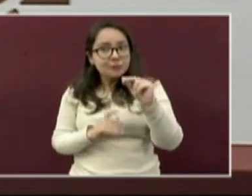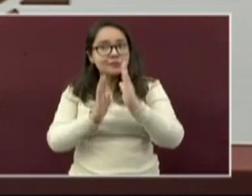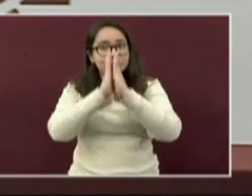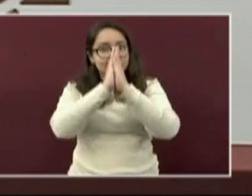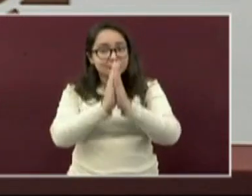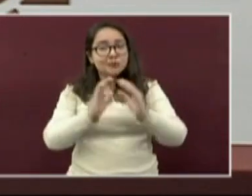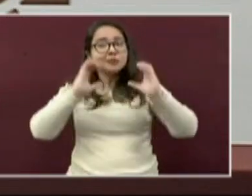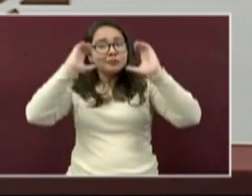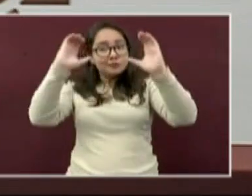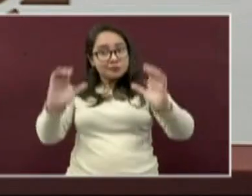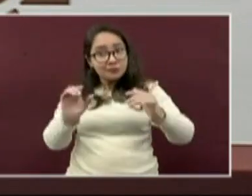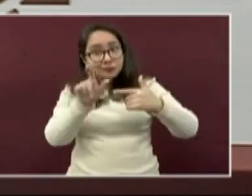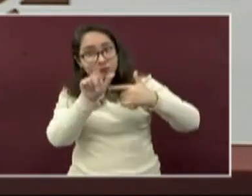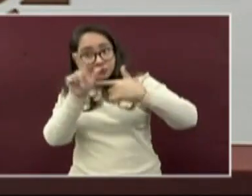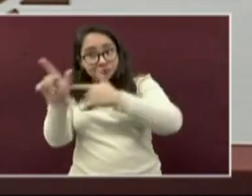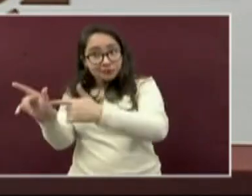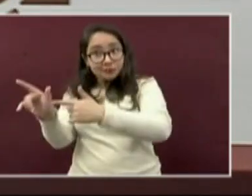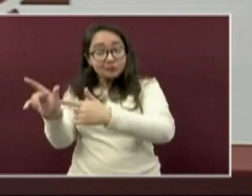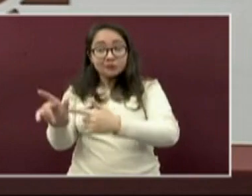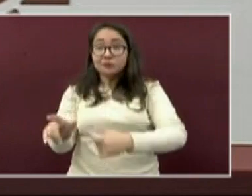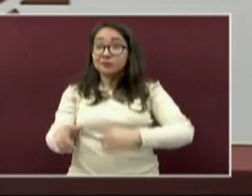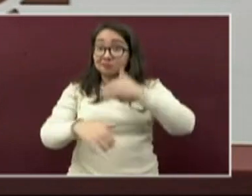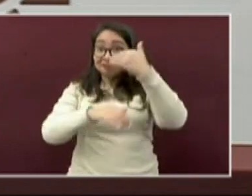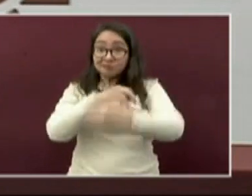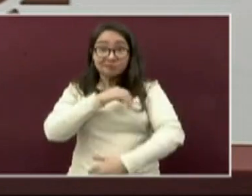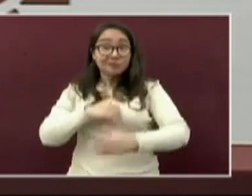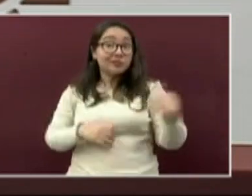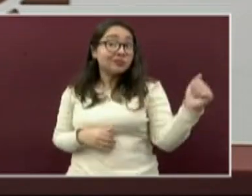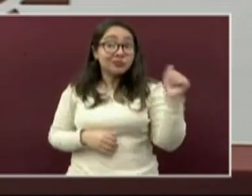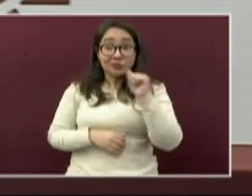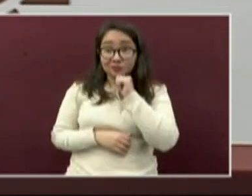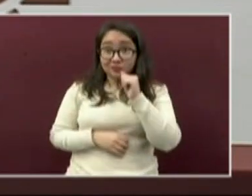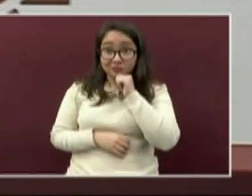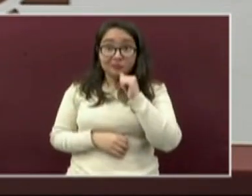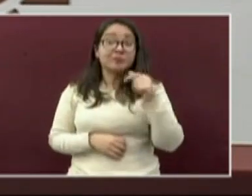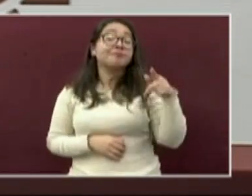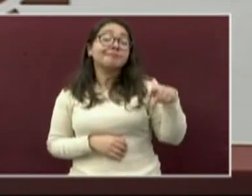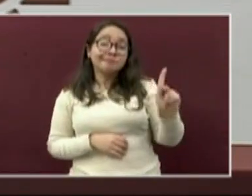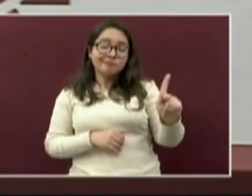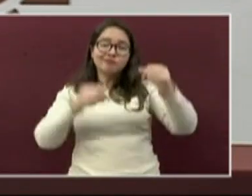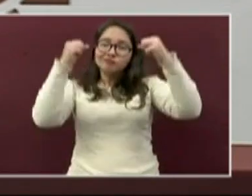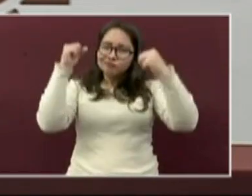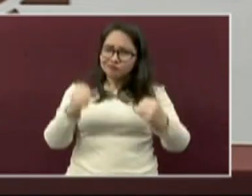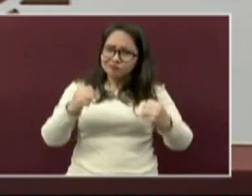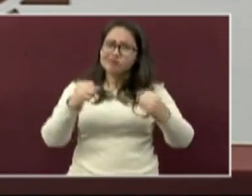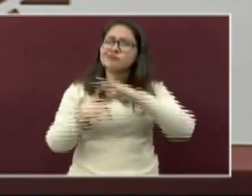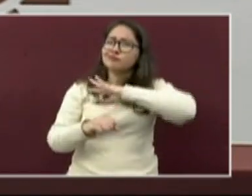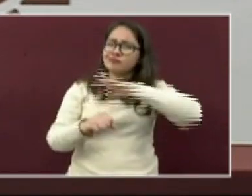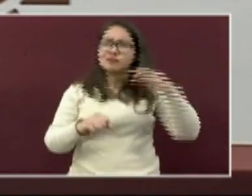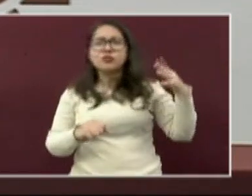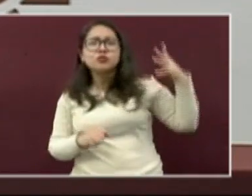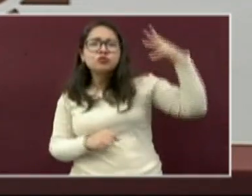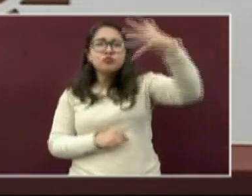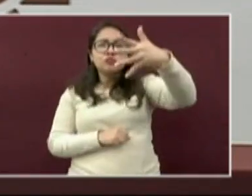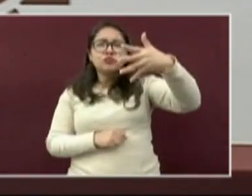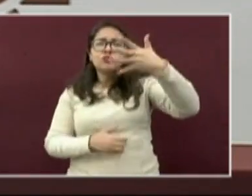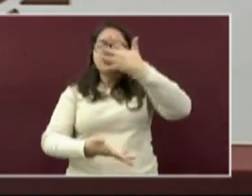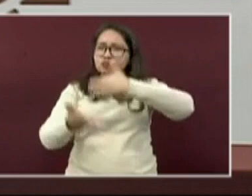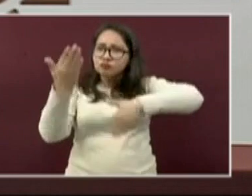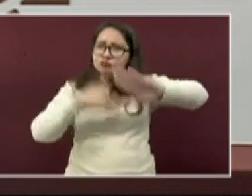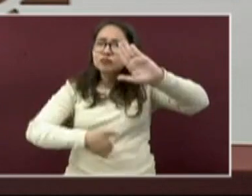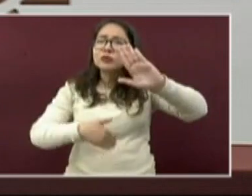no ha terminado pero saben que estamos seguros que vamos a vencer que vamos a ganar